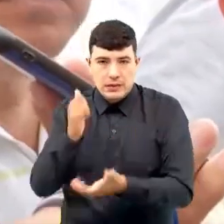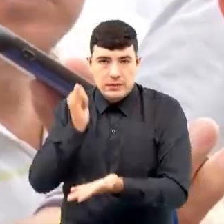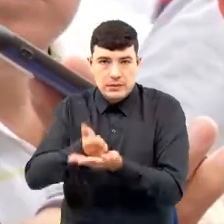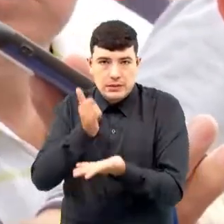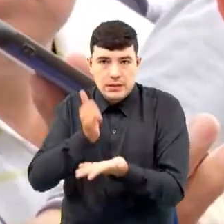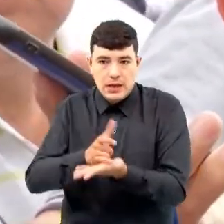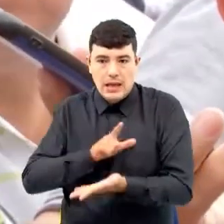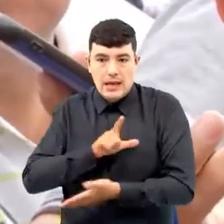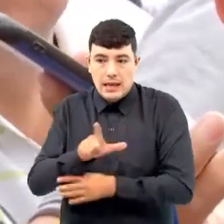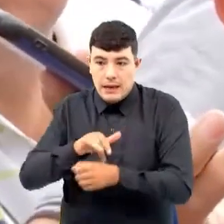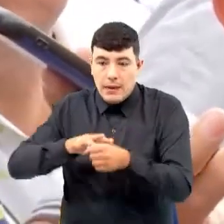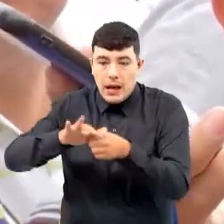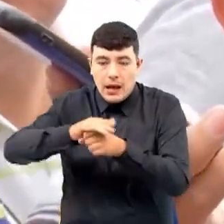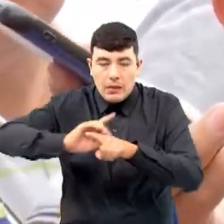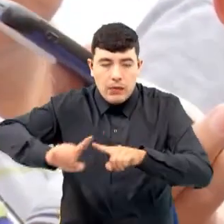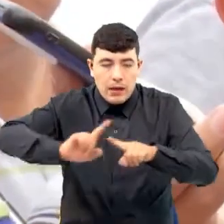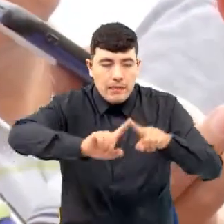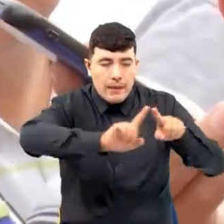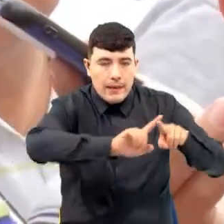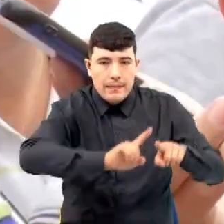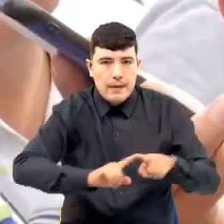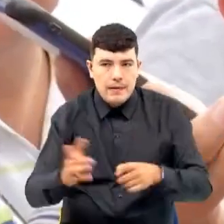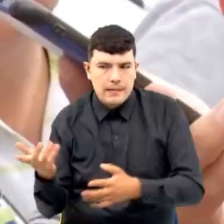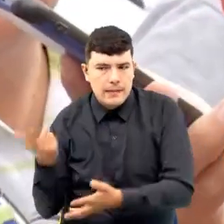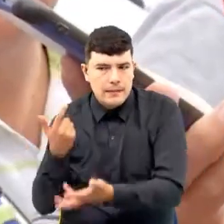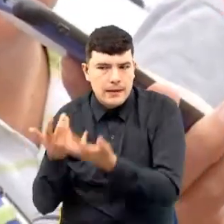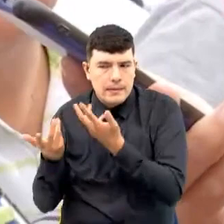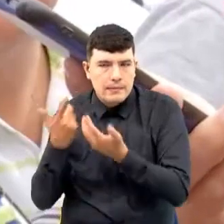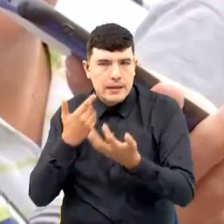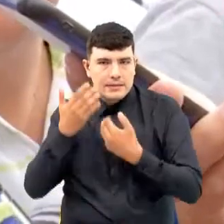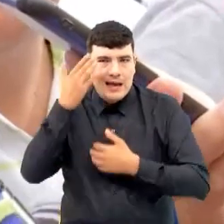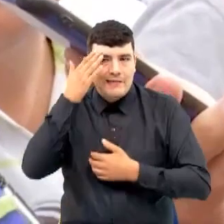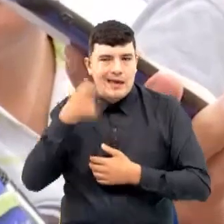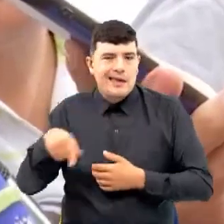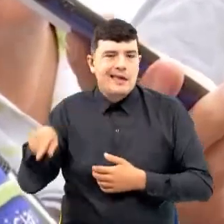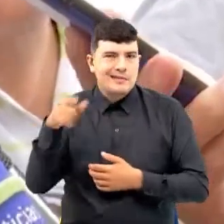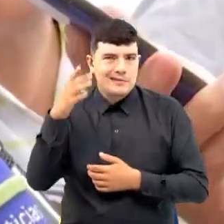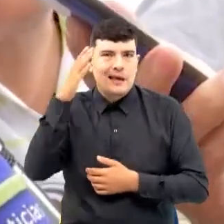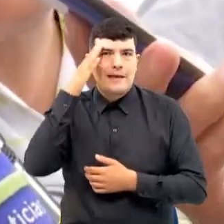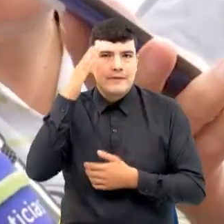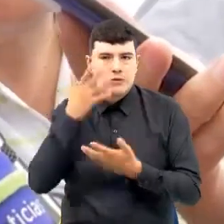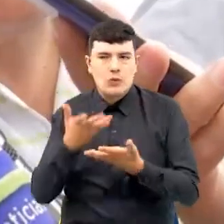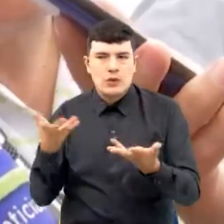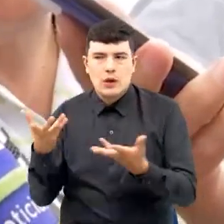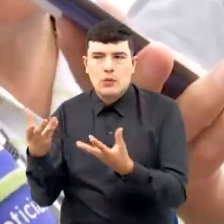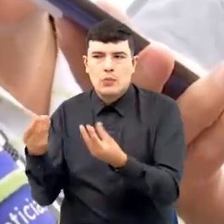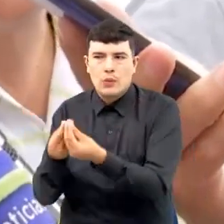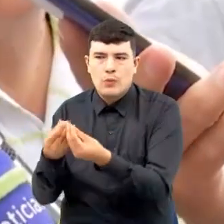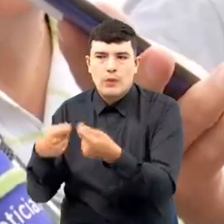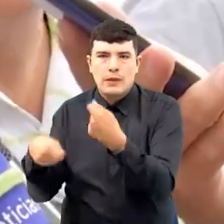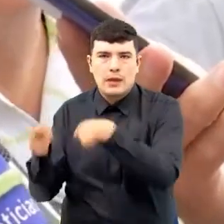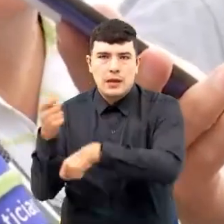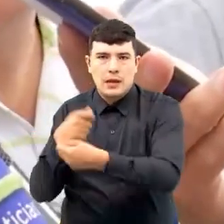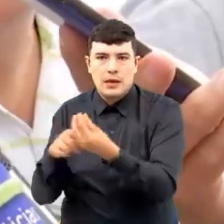seguir informando frente a esas bandas de microtráfico que se presentan en algunas comunas, en algunos barrios, y poder